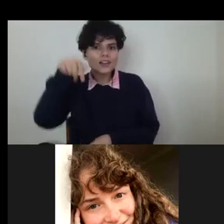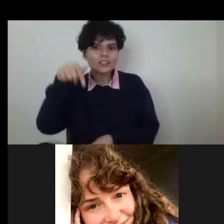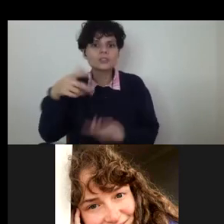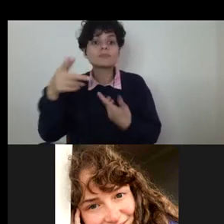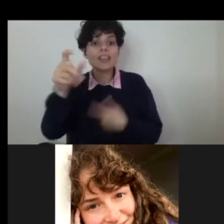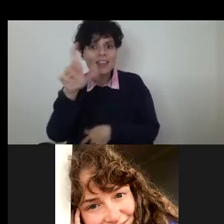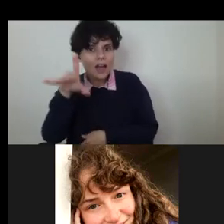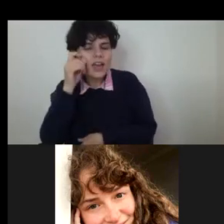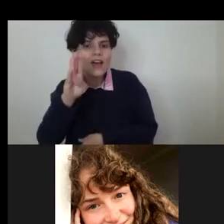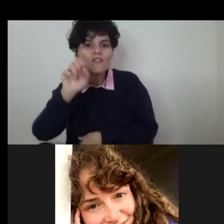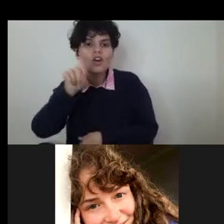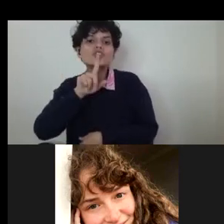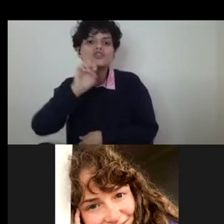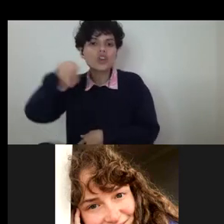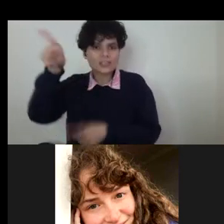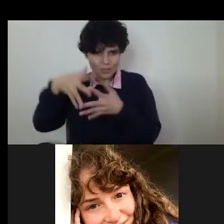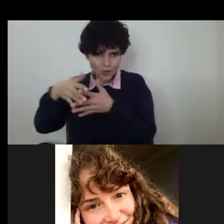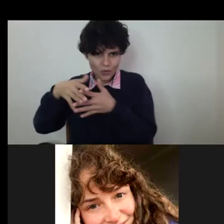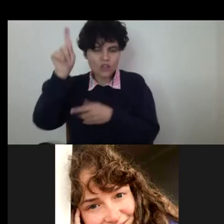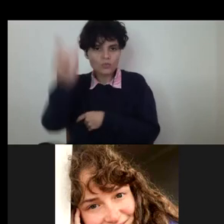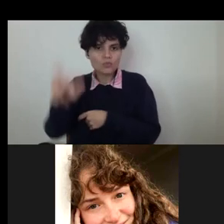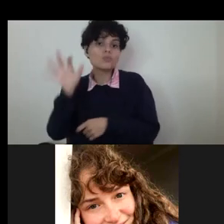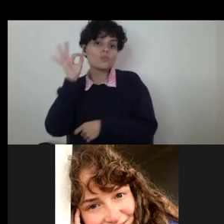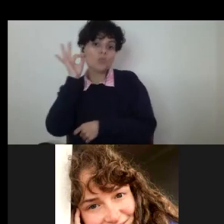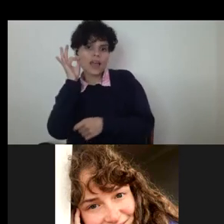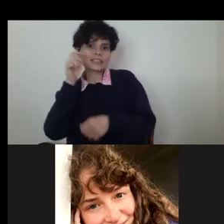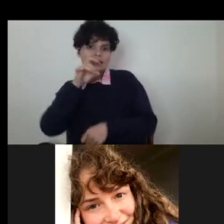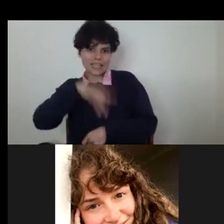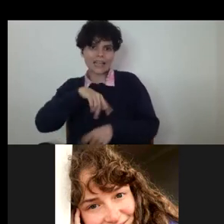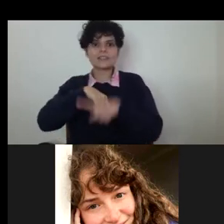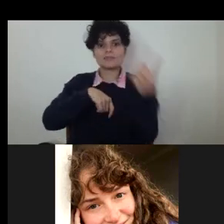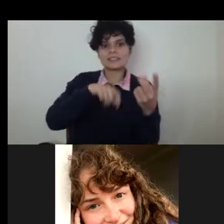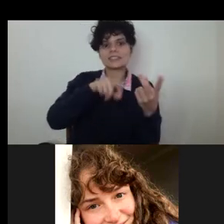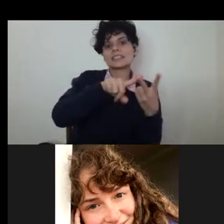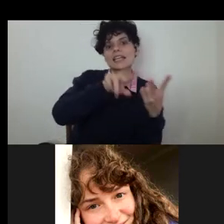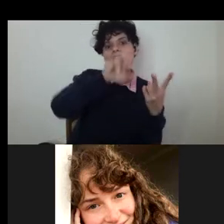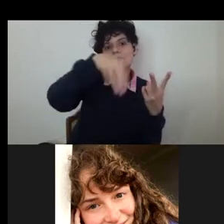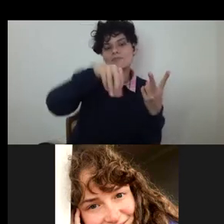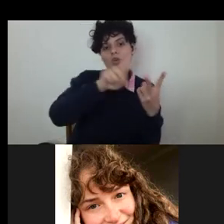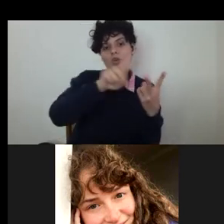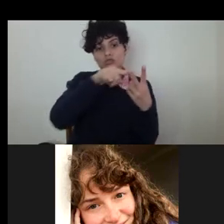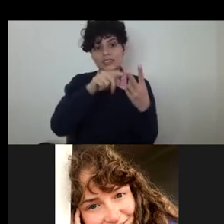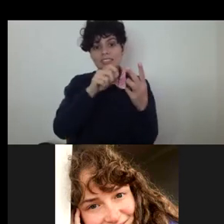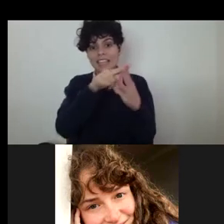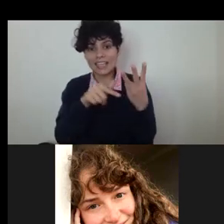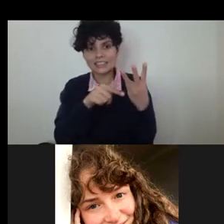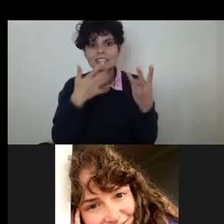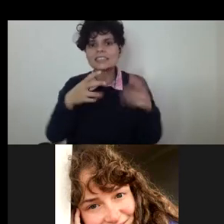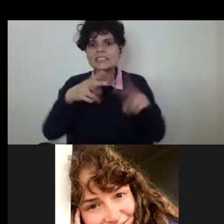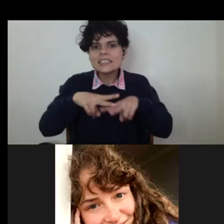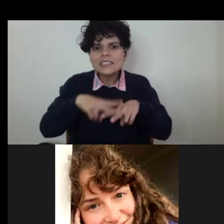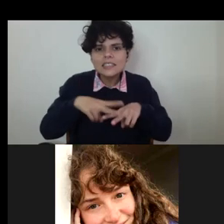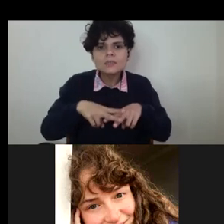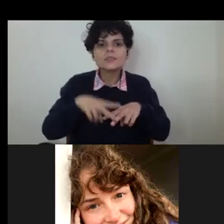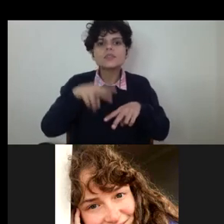con Cecilia Vergara, chilena, y Ramón Latorre, por primera vez describimos un canal iónico en membranas biológicas, canal